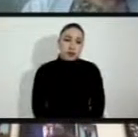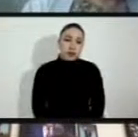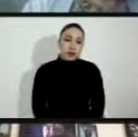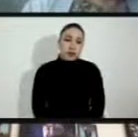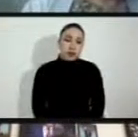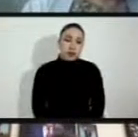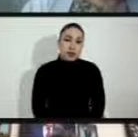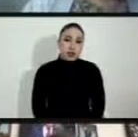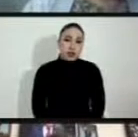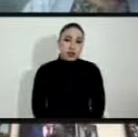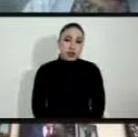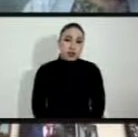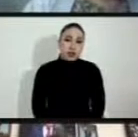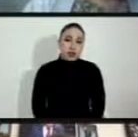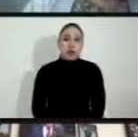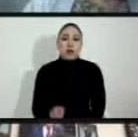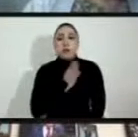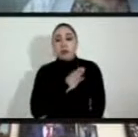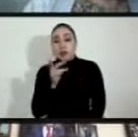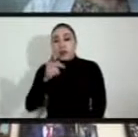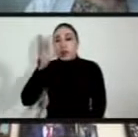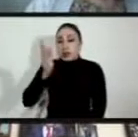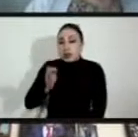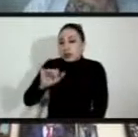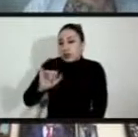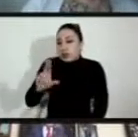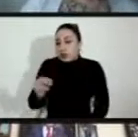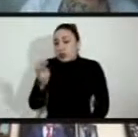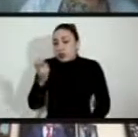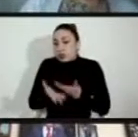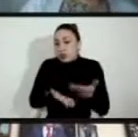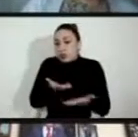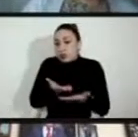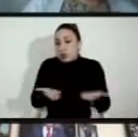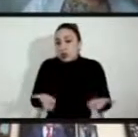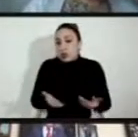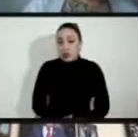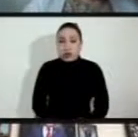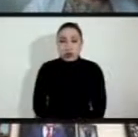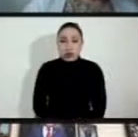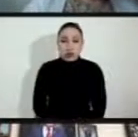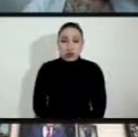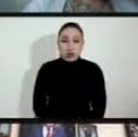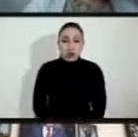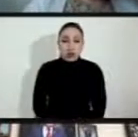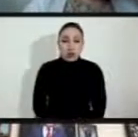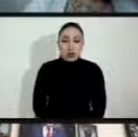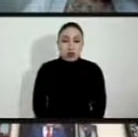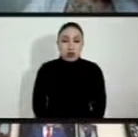Bueno, ¿acepta usted la propuesta o qué modificación le haría?